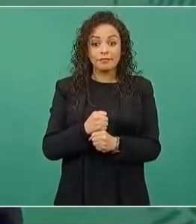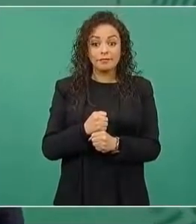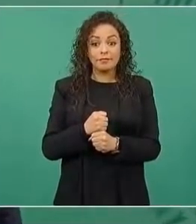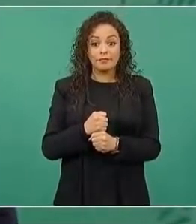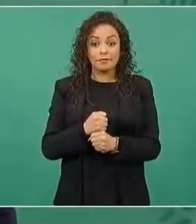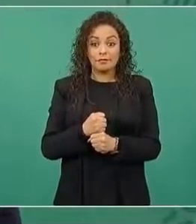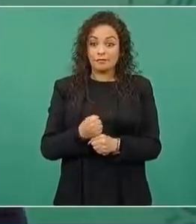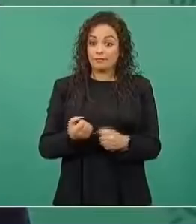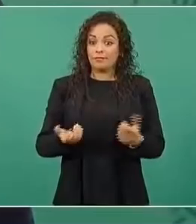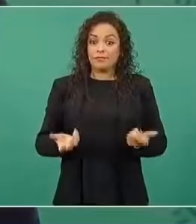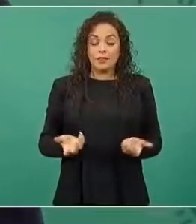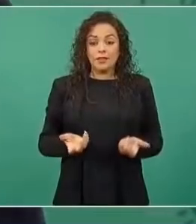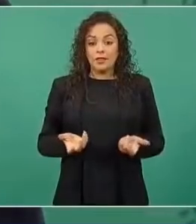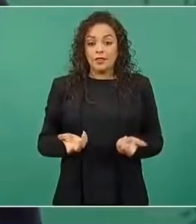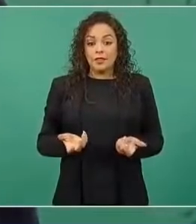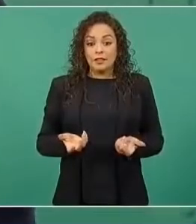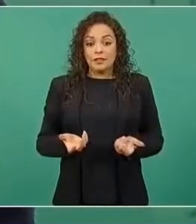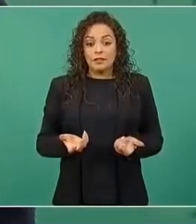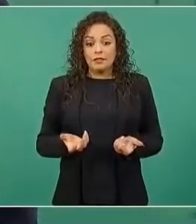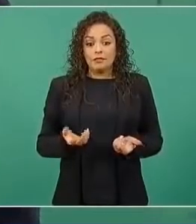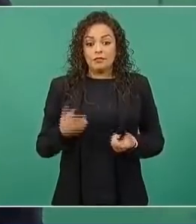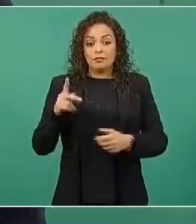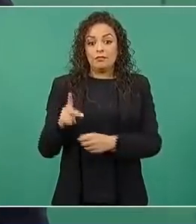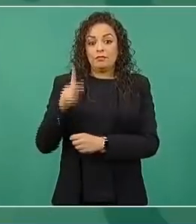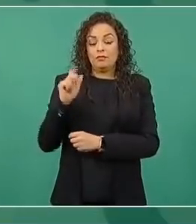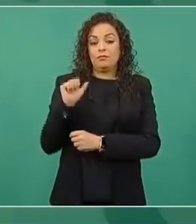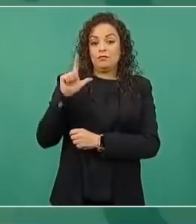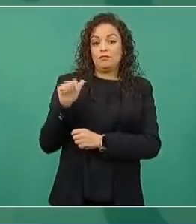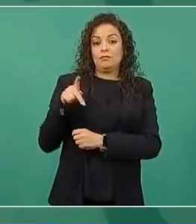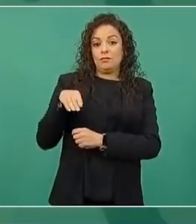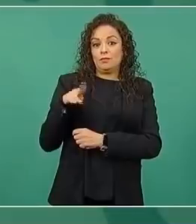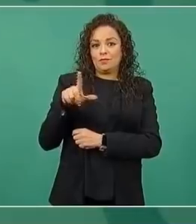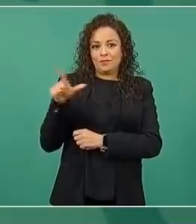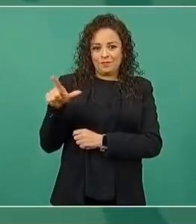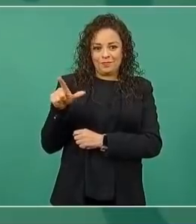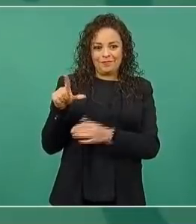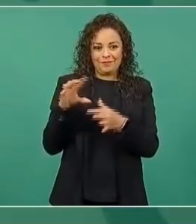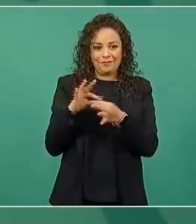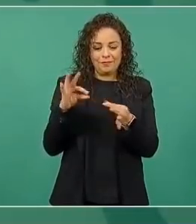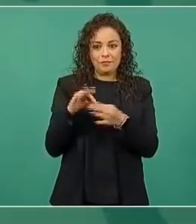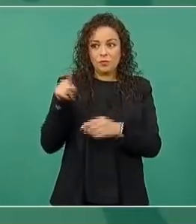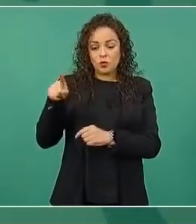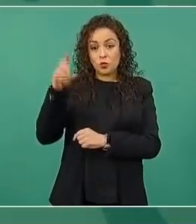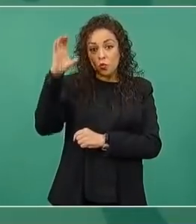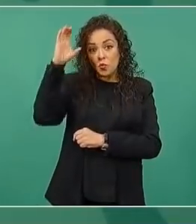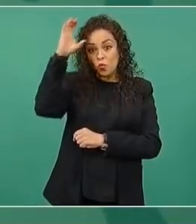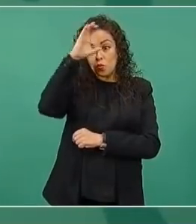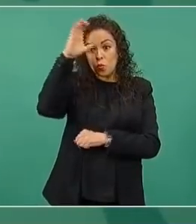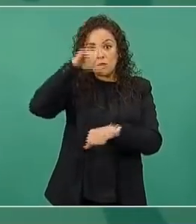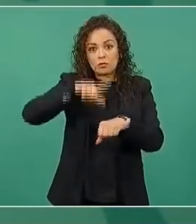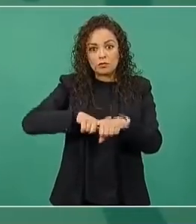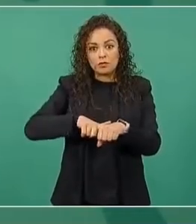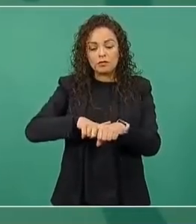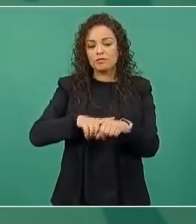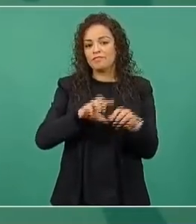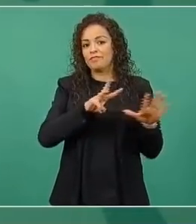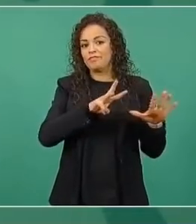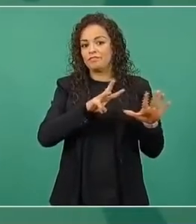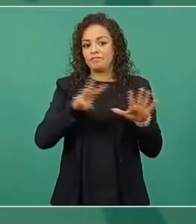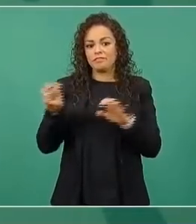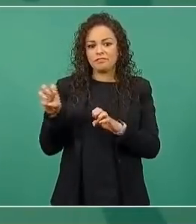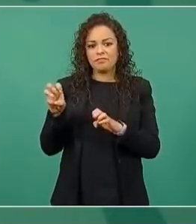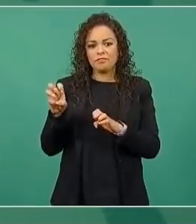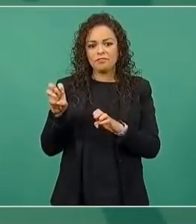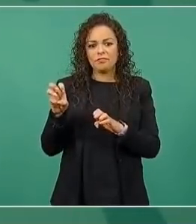O sea, lo de Calakmul que hablábamos, que son pinturas de 350